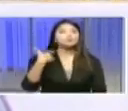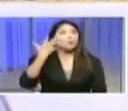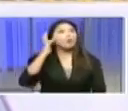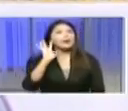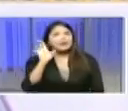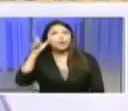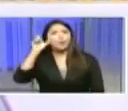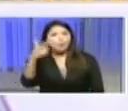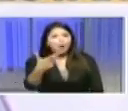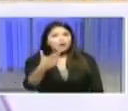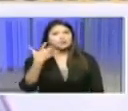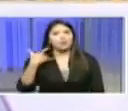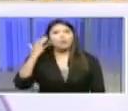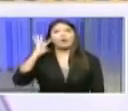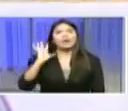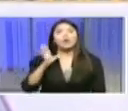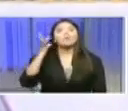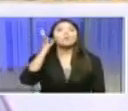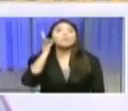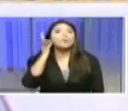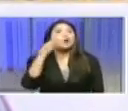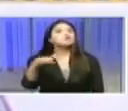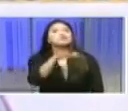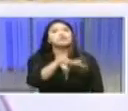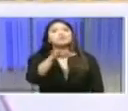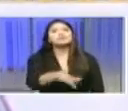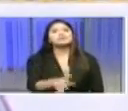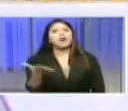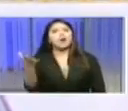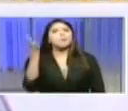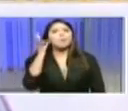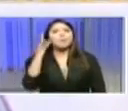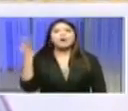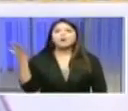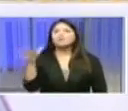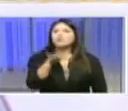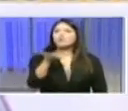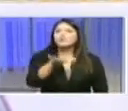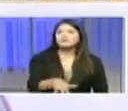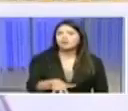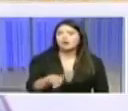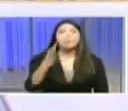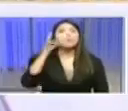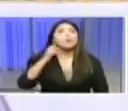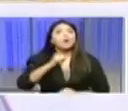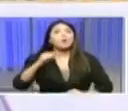es del llano, Guárico. Mujer, ¿por dónde anda, mujer?